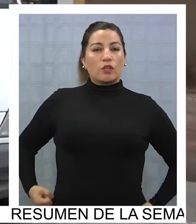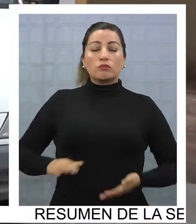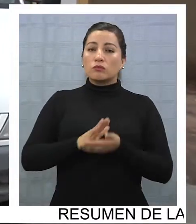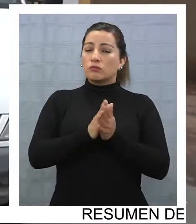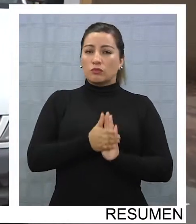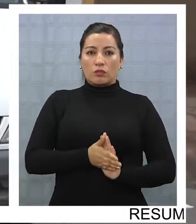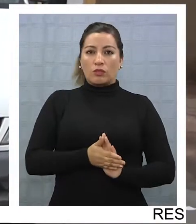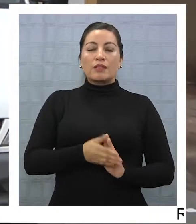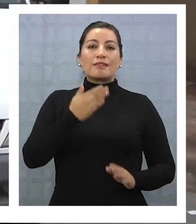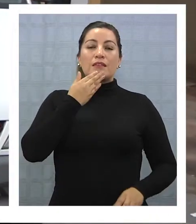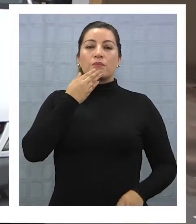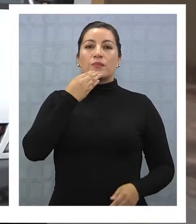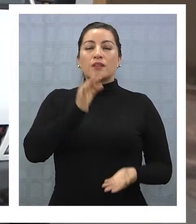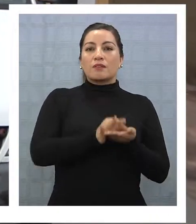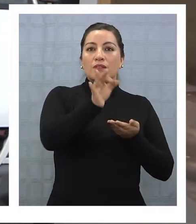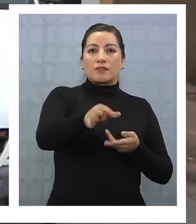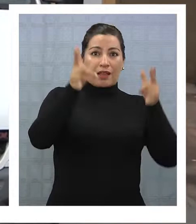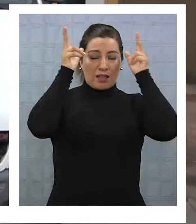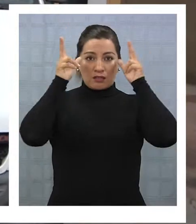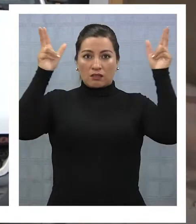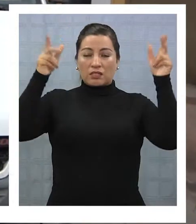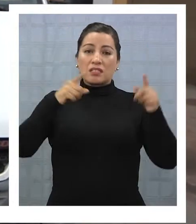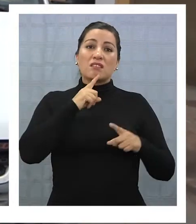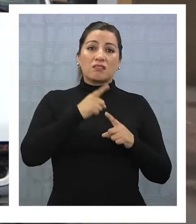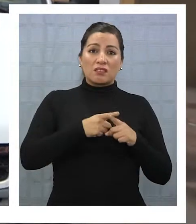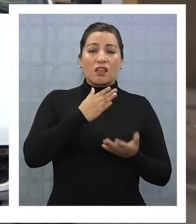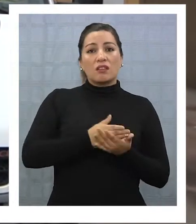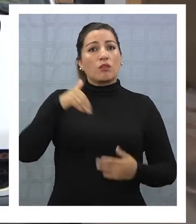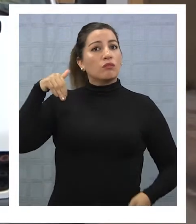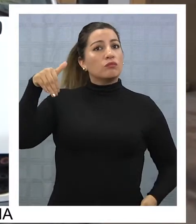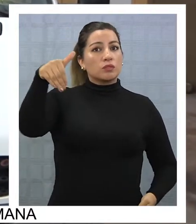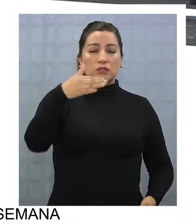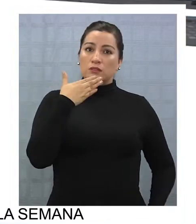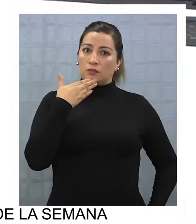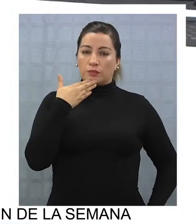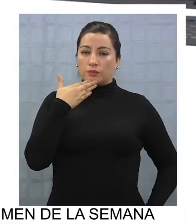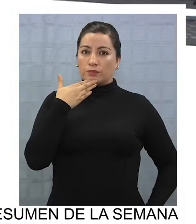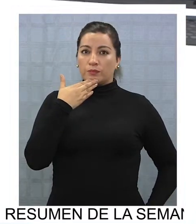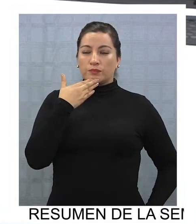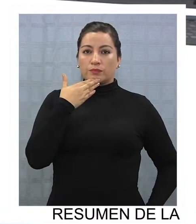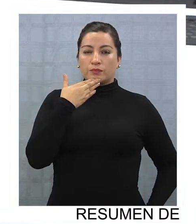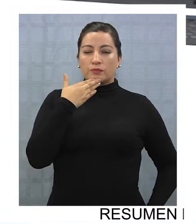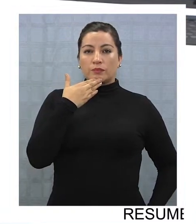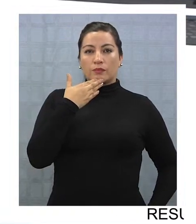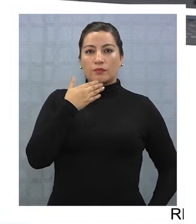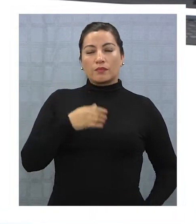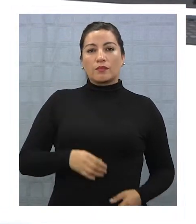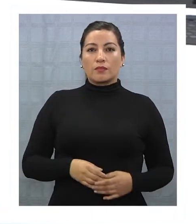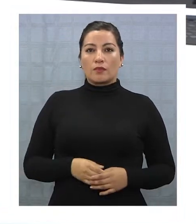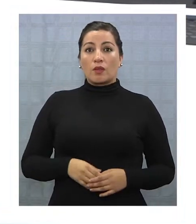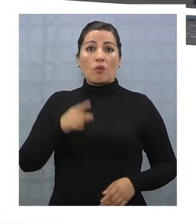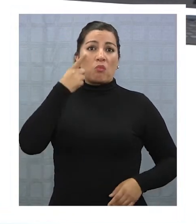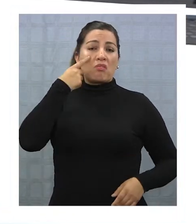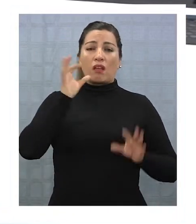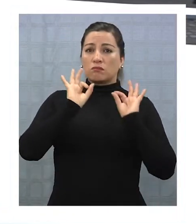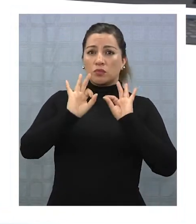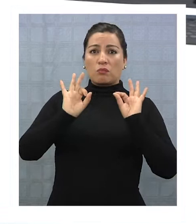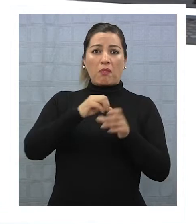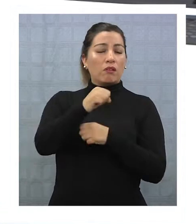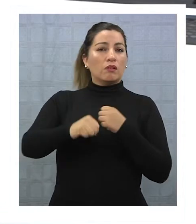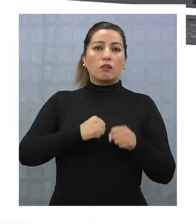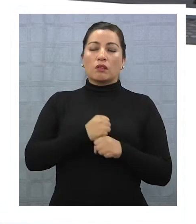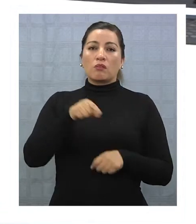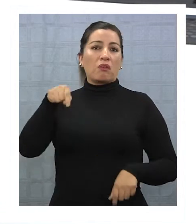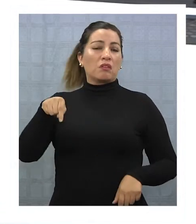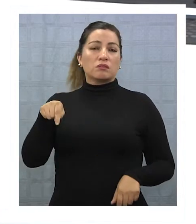bueno, en esta ocasión para La Tirana trabajan desde taxi hasta bus, pero en días normales del año